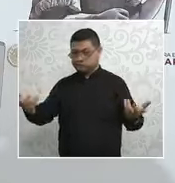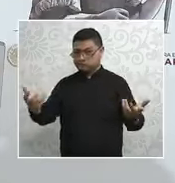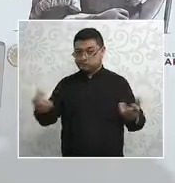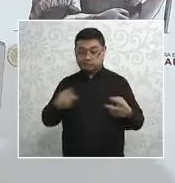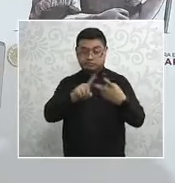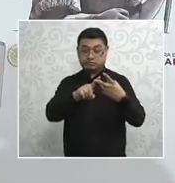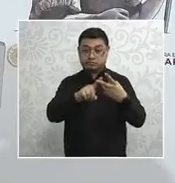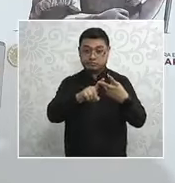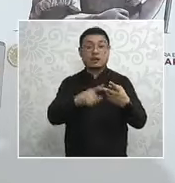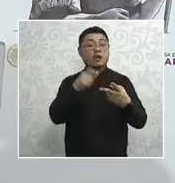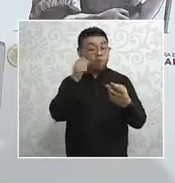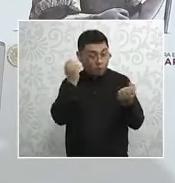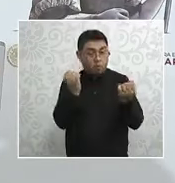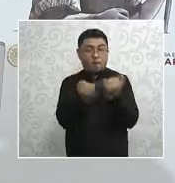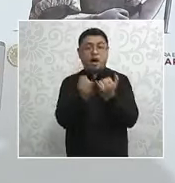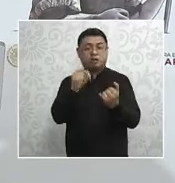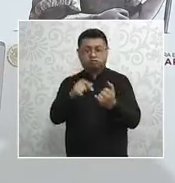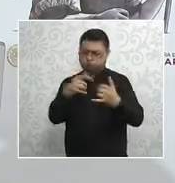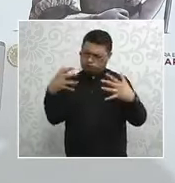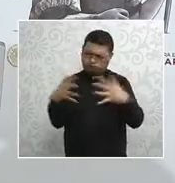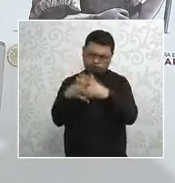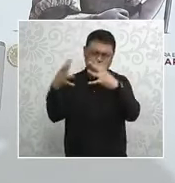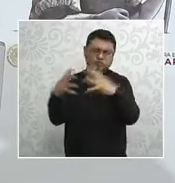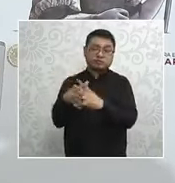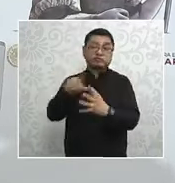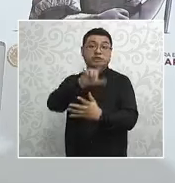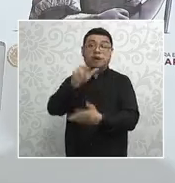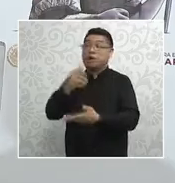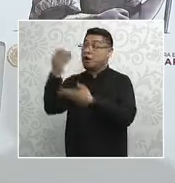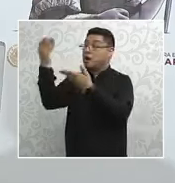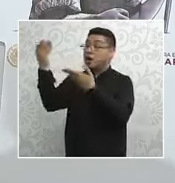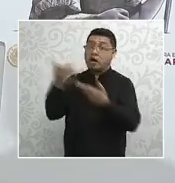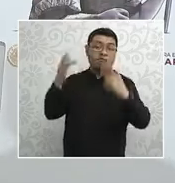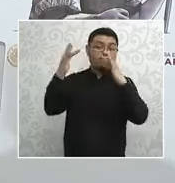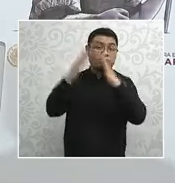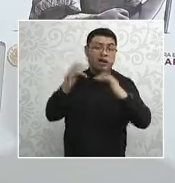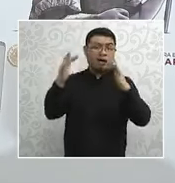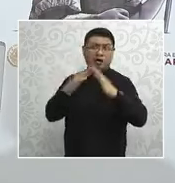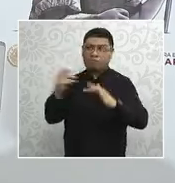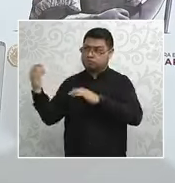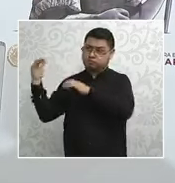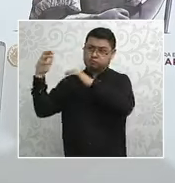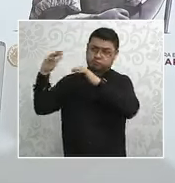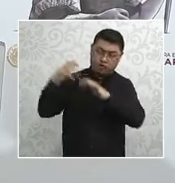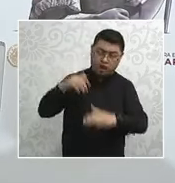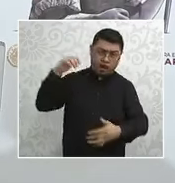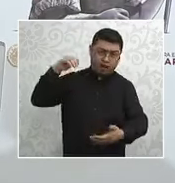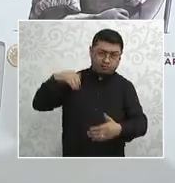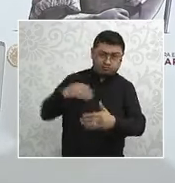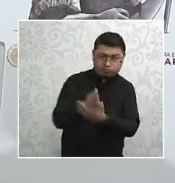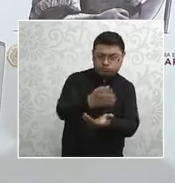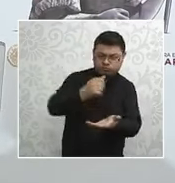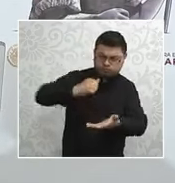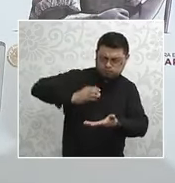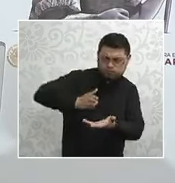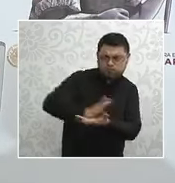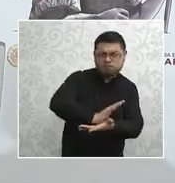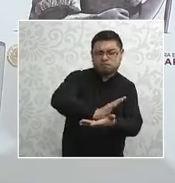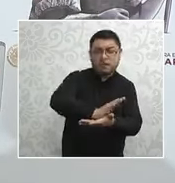una guerra de reforma después nos invadieron los franceses y luchó el pueblo de México en contra de